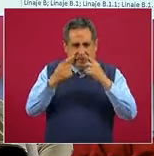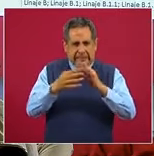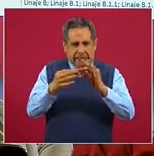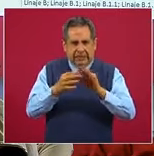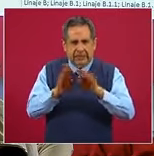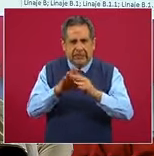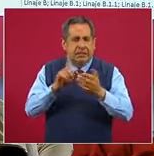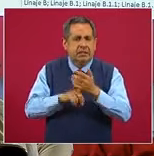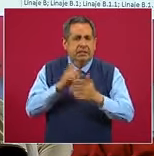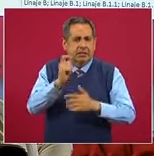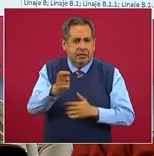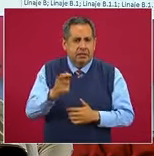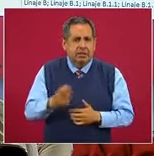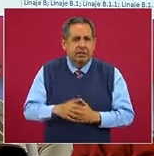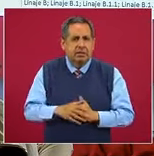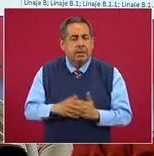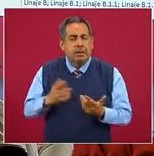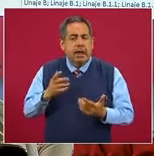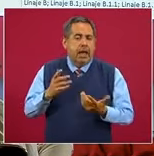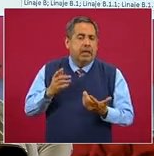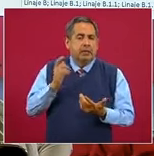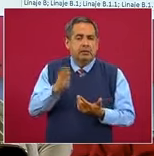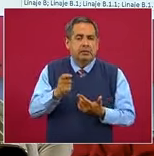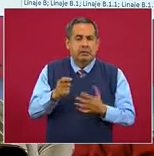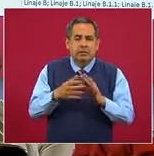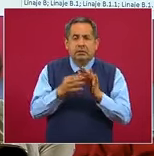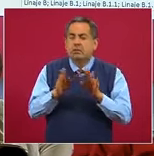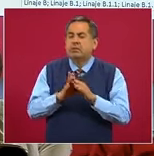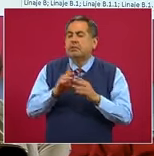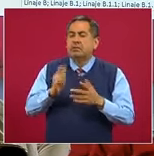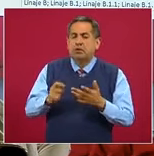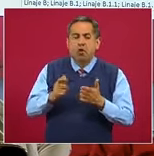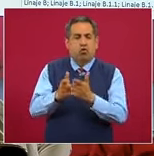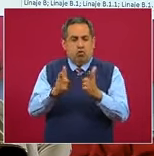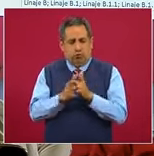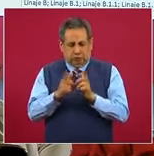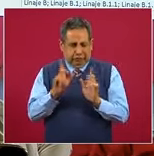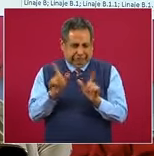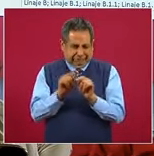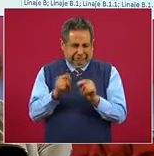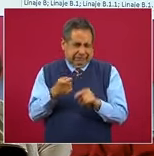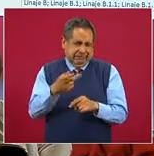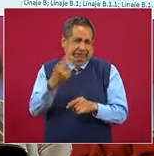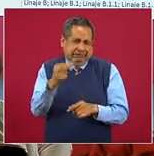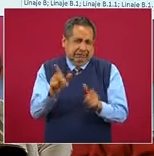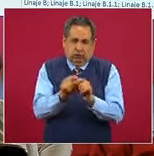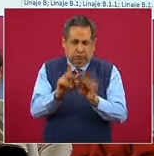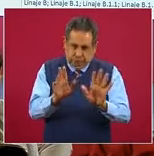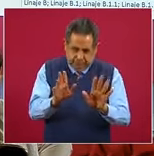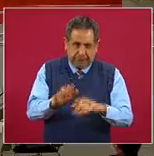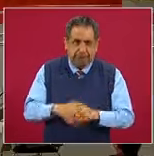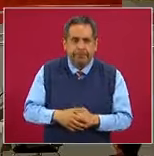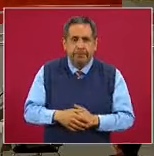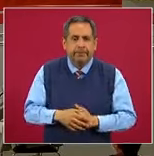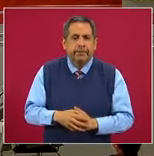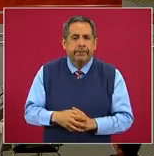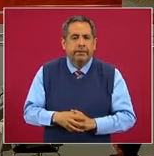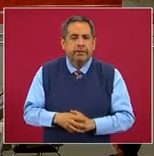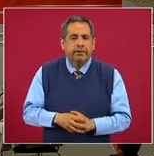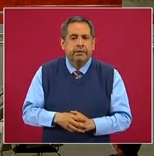de clados, que para facilidad le llamaremos ahora grupos. ¿Ok? Entonces, si me das la siguiente, por